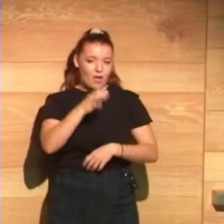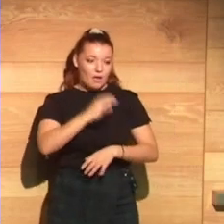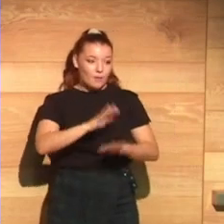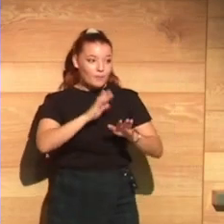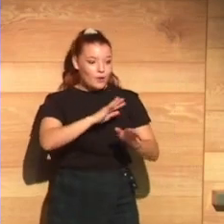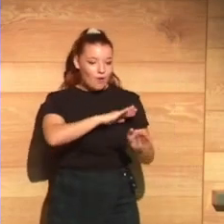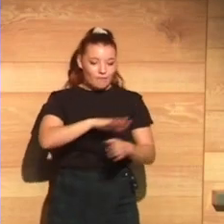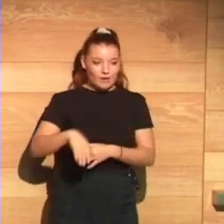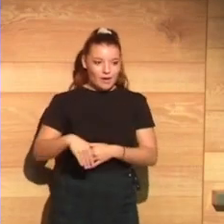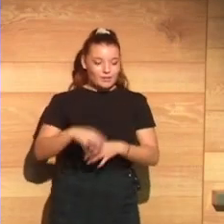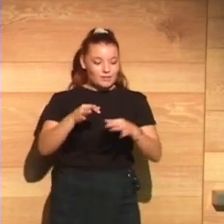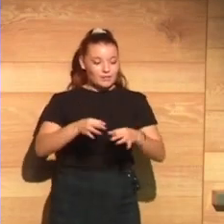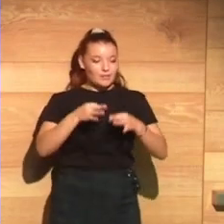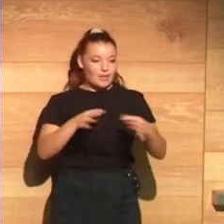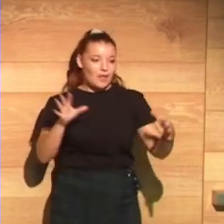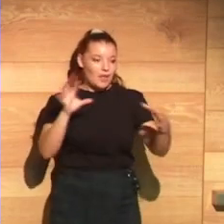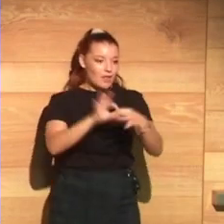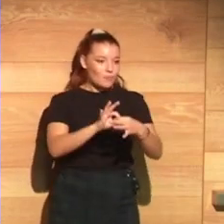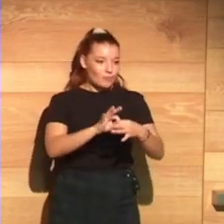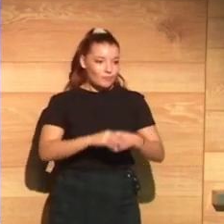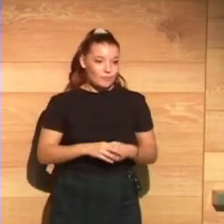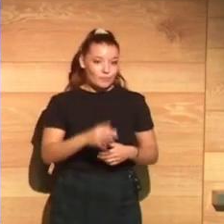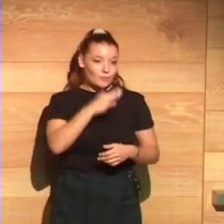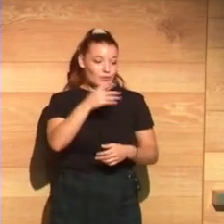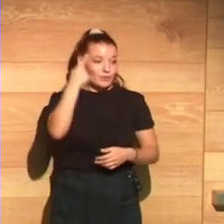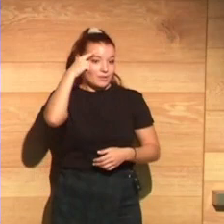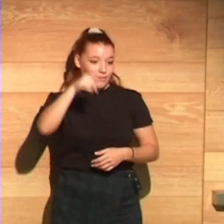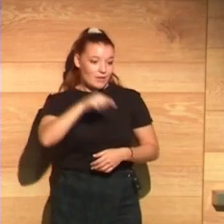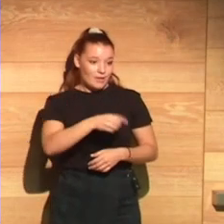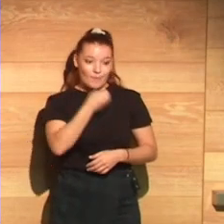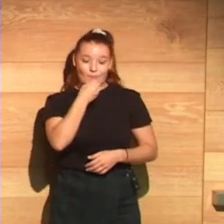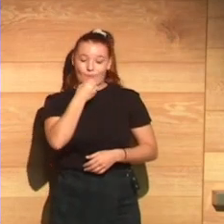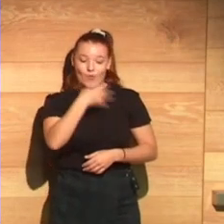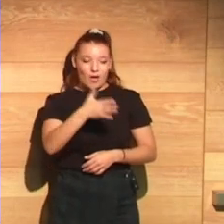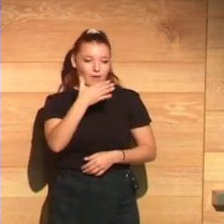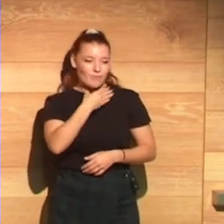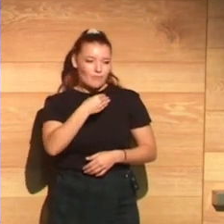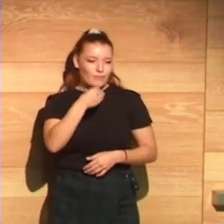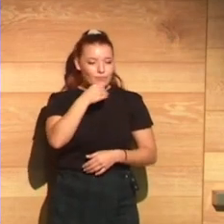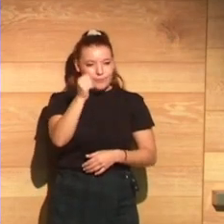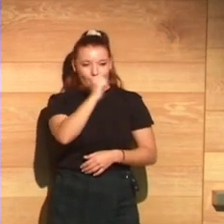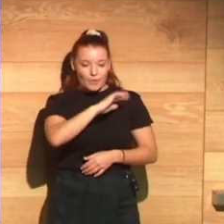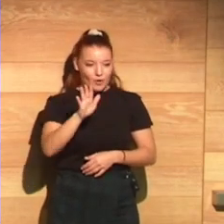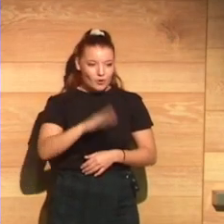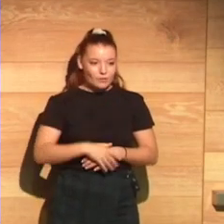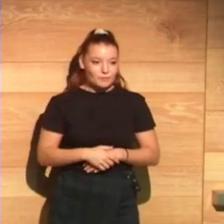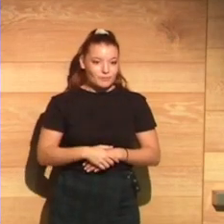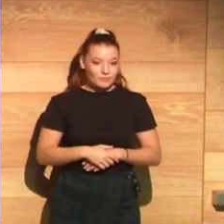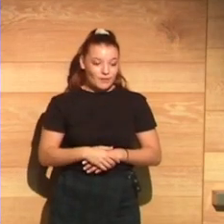pasa es que luego una y otra vez volvía a trabajar con ella porque a pesar de todo sabía que es que ella deslumbraba